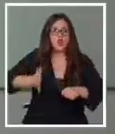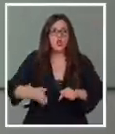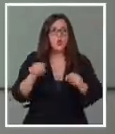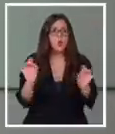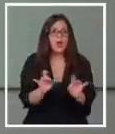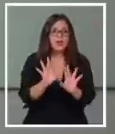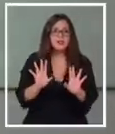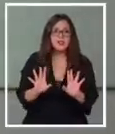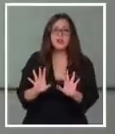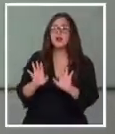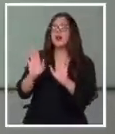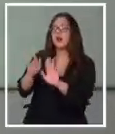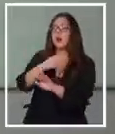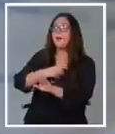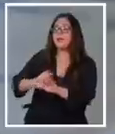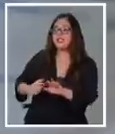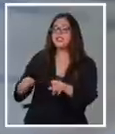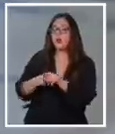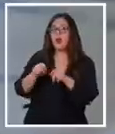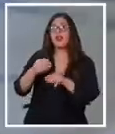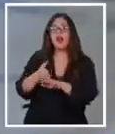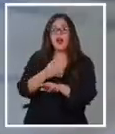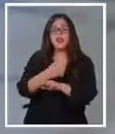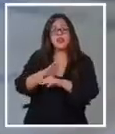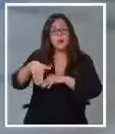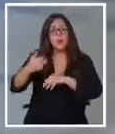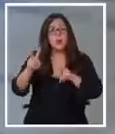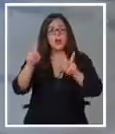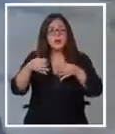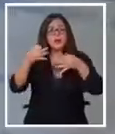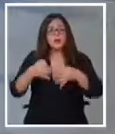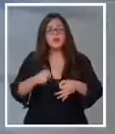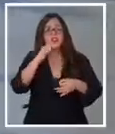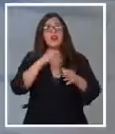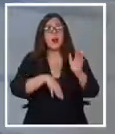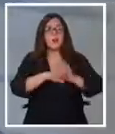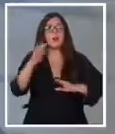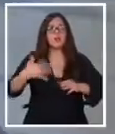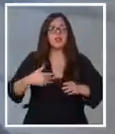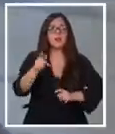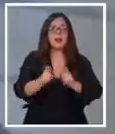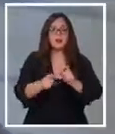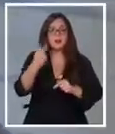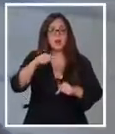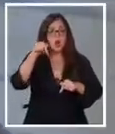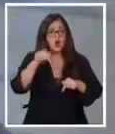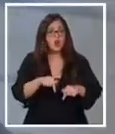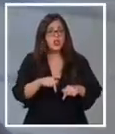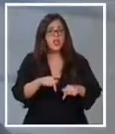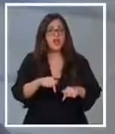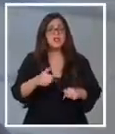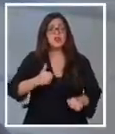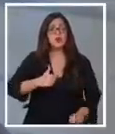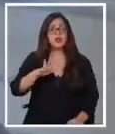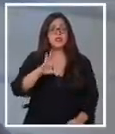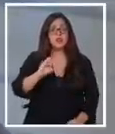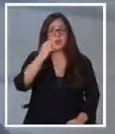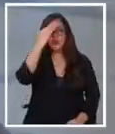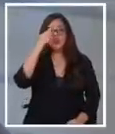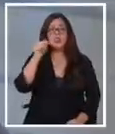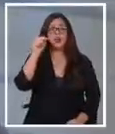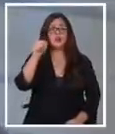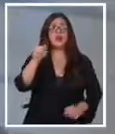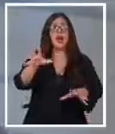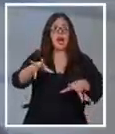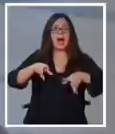presidente ya vamos a entrar en profundidad el tema de seguridad porque es uno de los dos o tres tema más real para la ciudadanía pero hoy día se cumplen 50 días desde su arribo